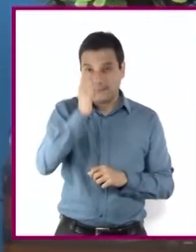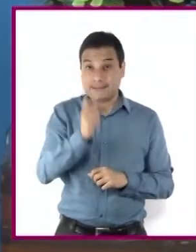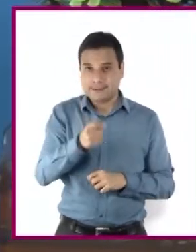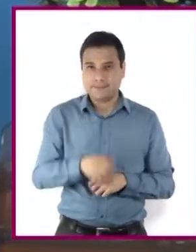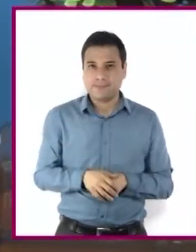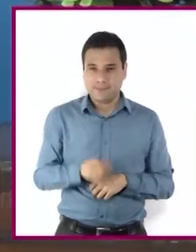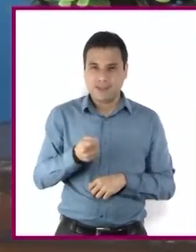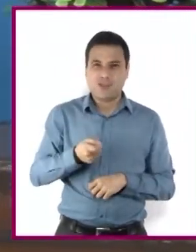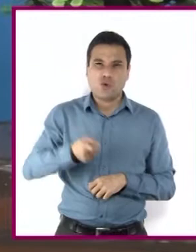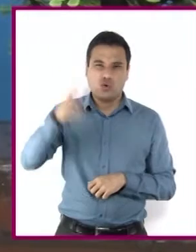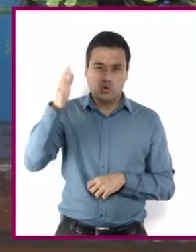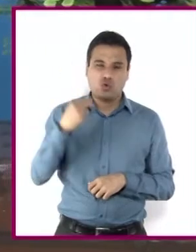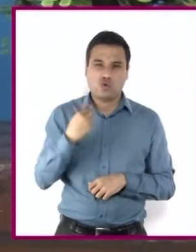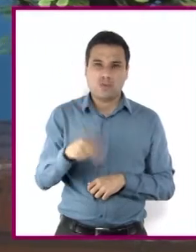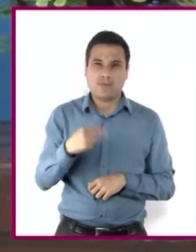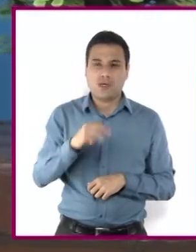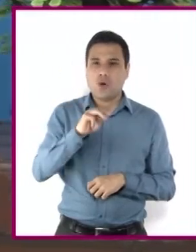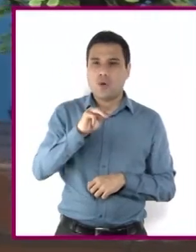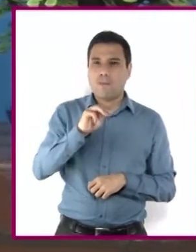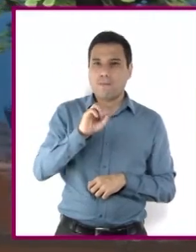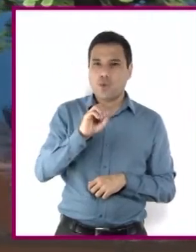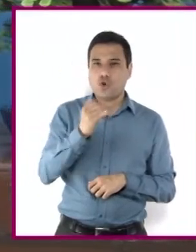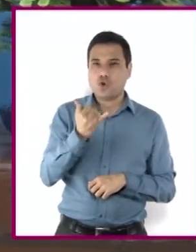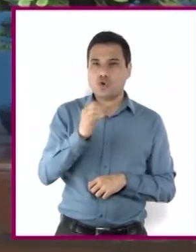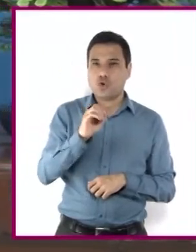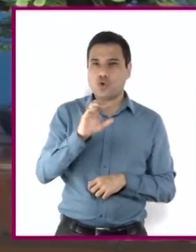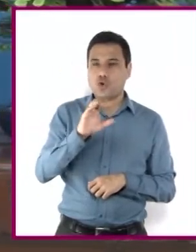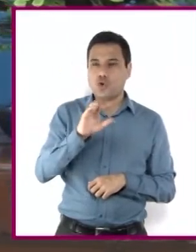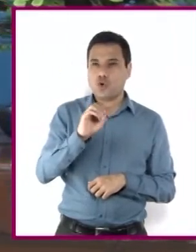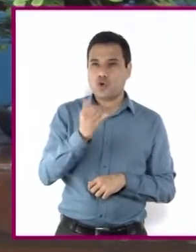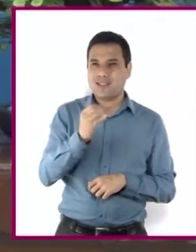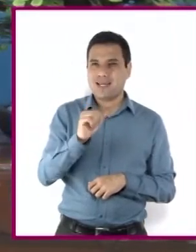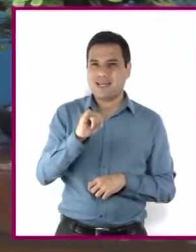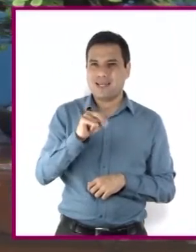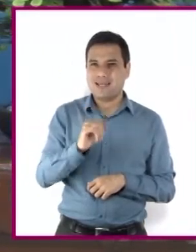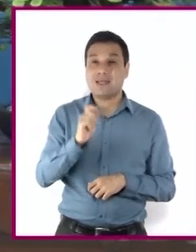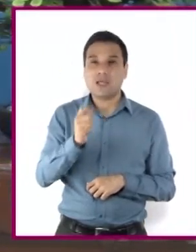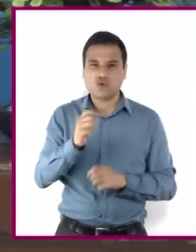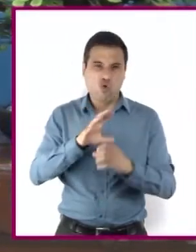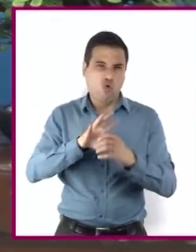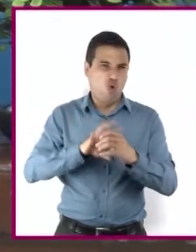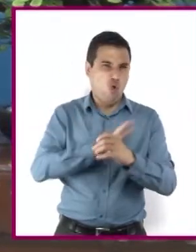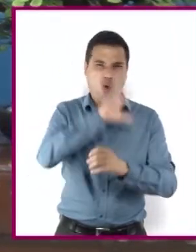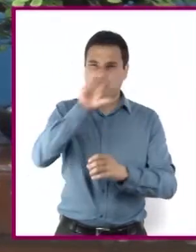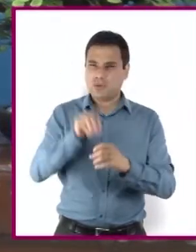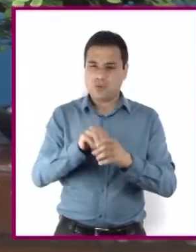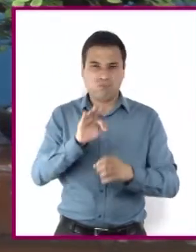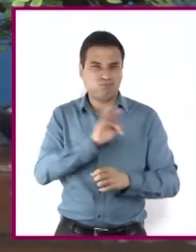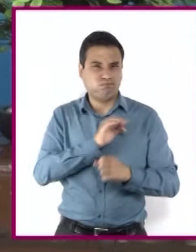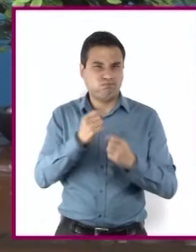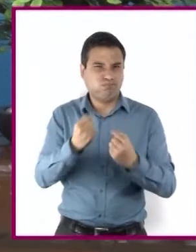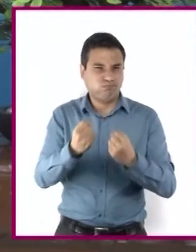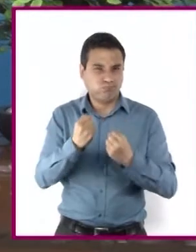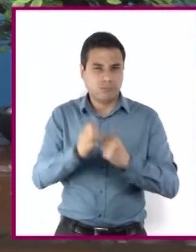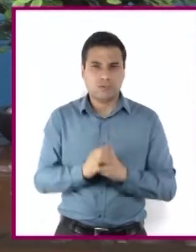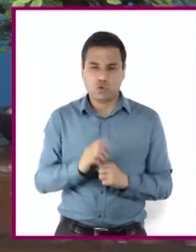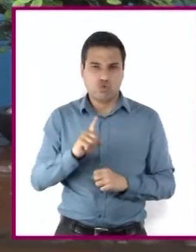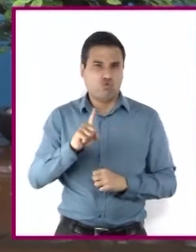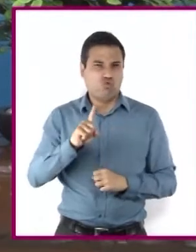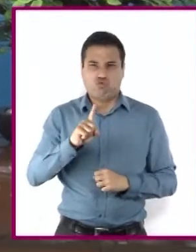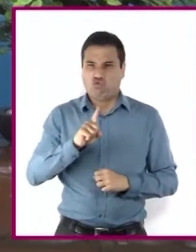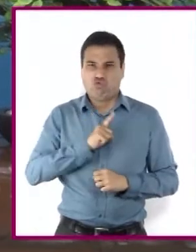llamaban Moyocoyani, que quiere decir que es todopoderoso o que hace todas las cosas sin que nadie le vaya a la